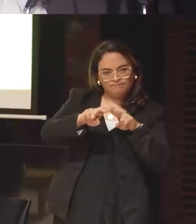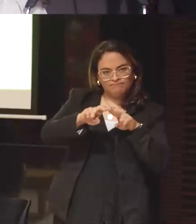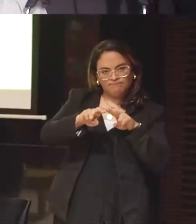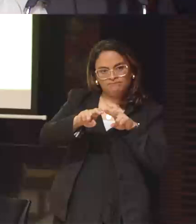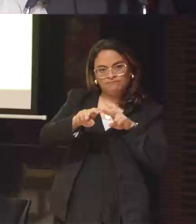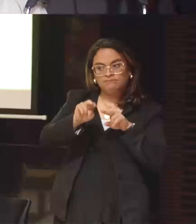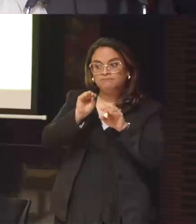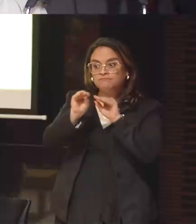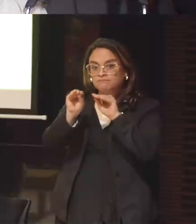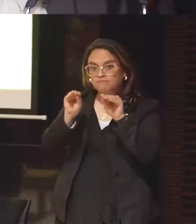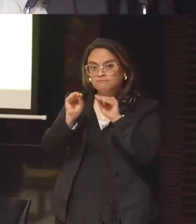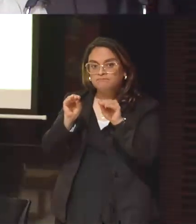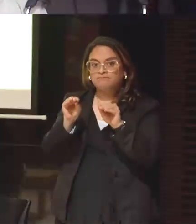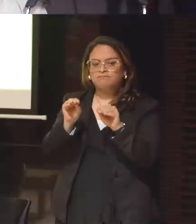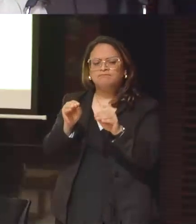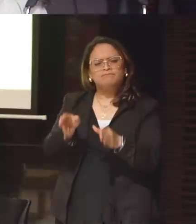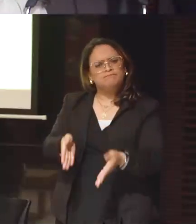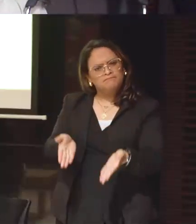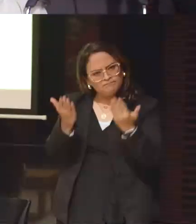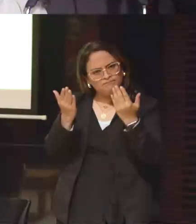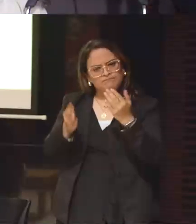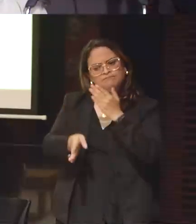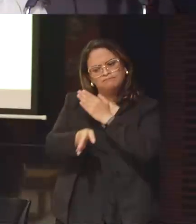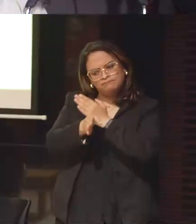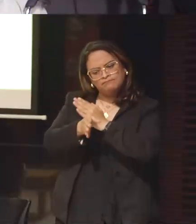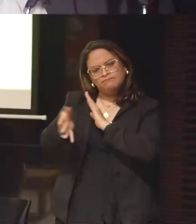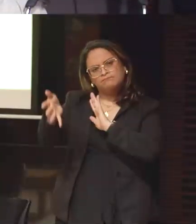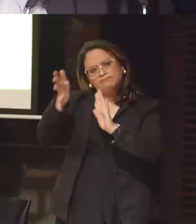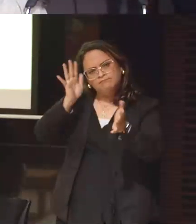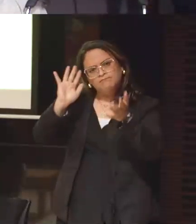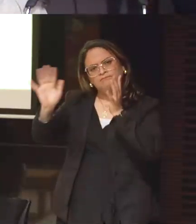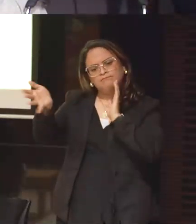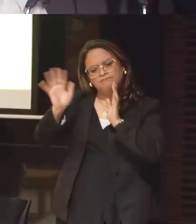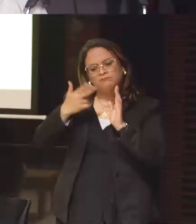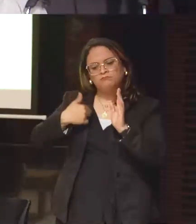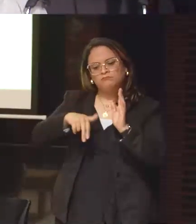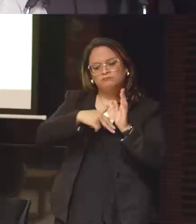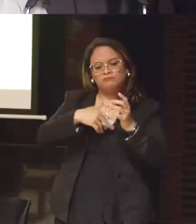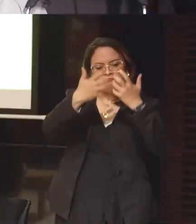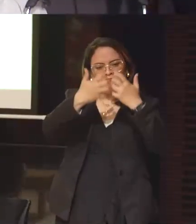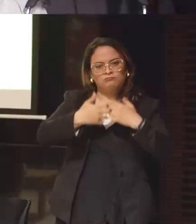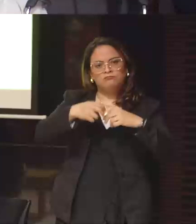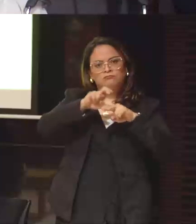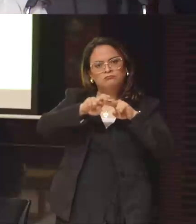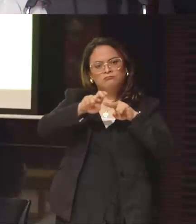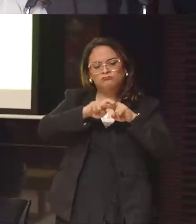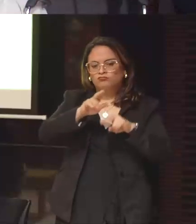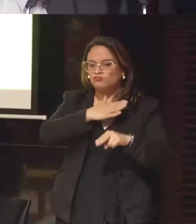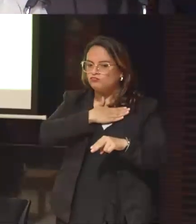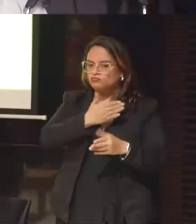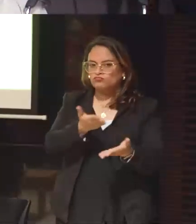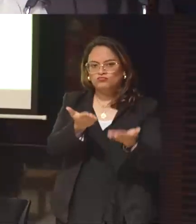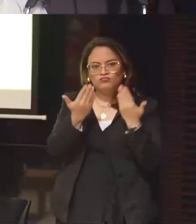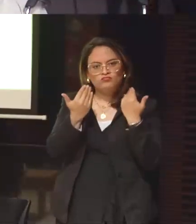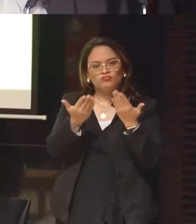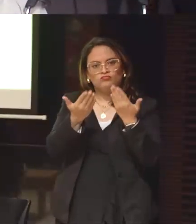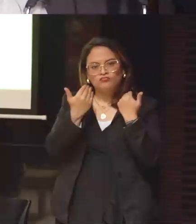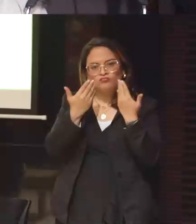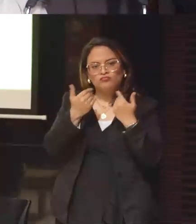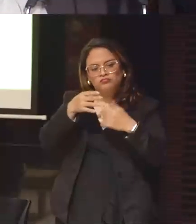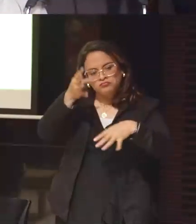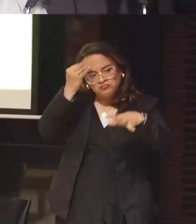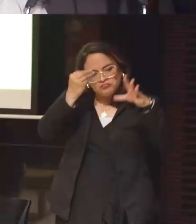que sigamos conversando, colaborando. Estamos totalmente disponibles y abiertos a aprender de